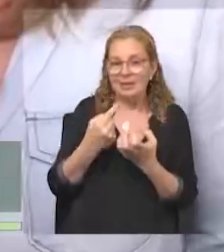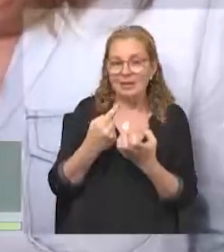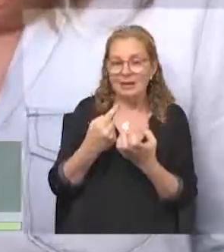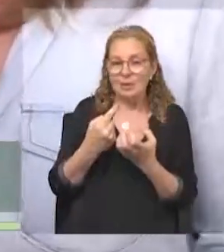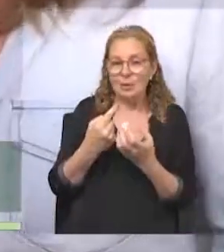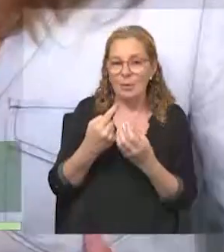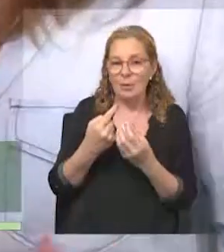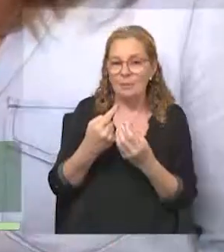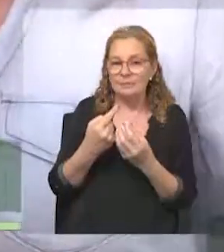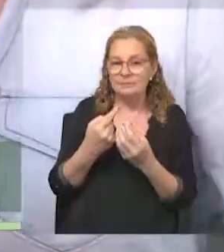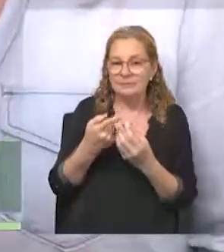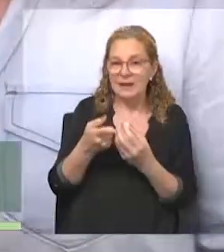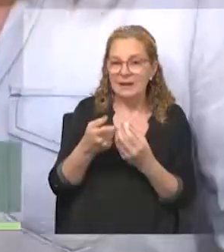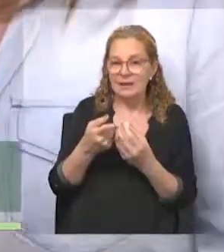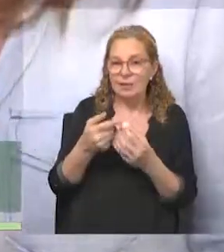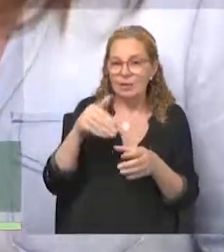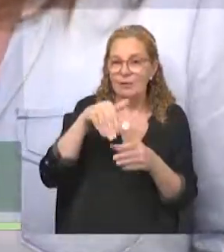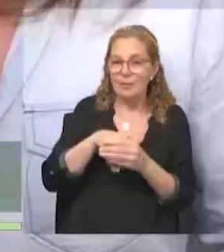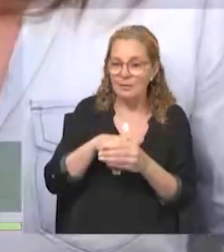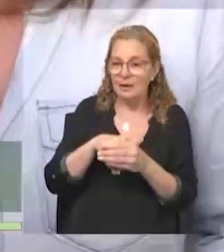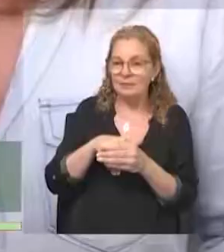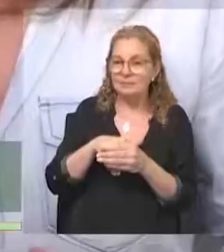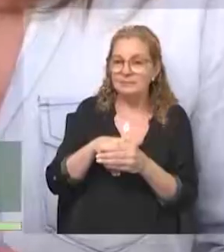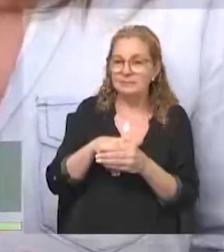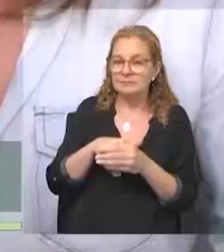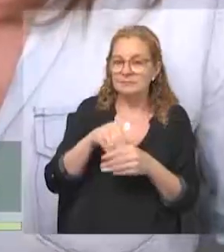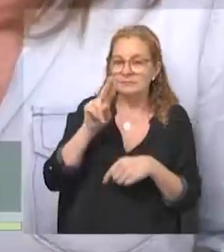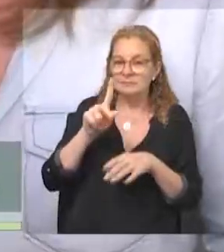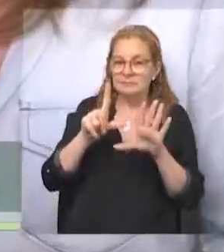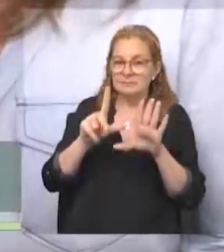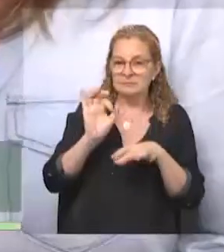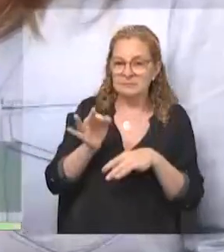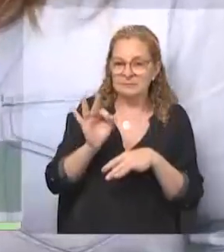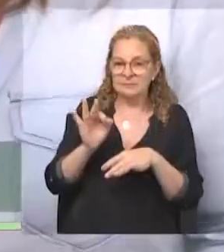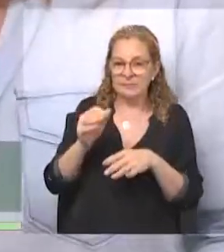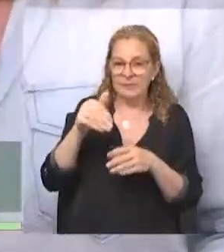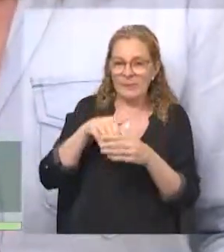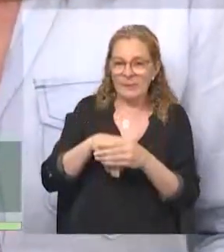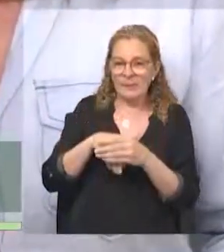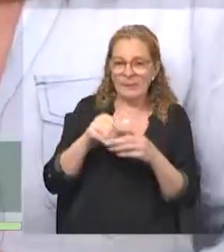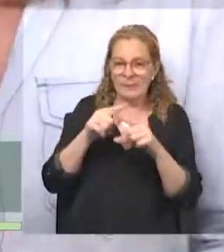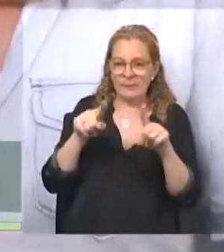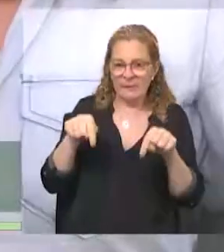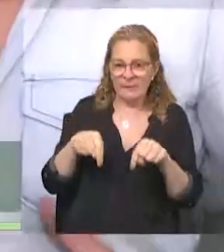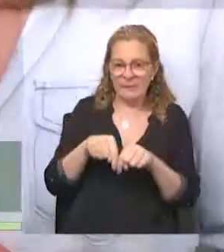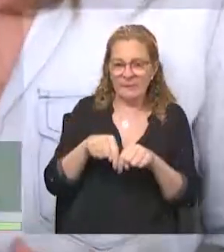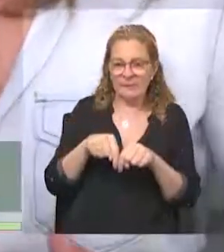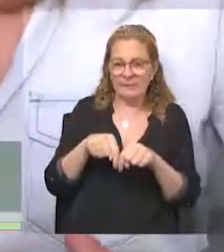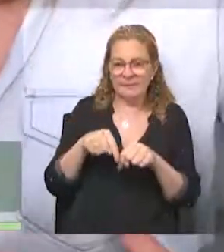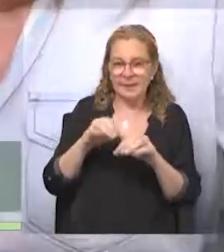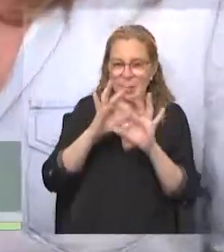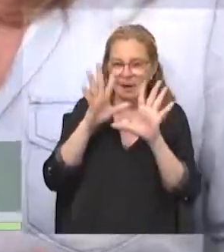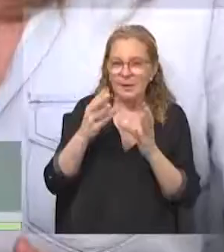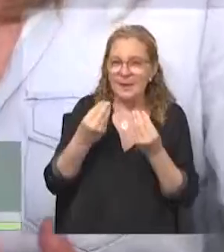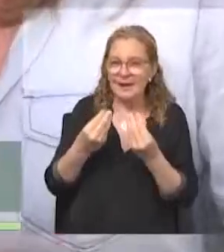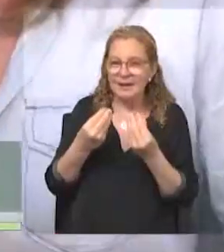contenido a a eso que vamos a votar al al que el 27 de octubre cuando pongamos el el voto tengamos claro